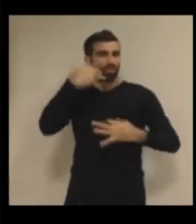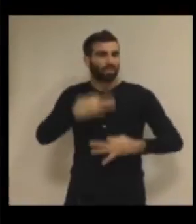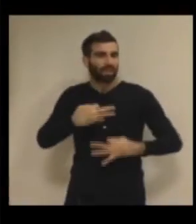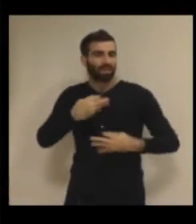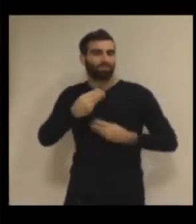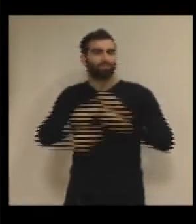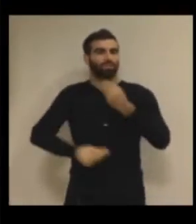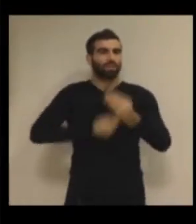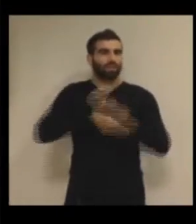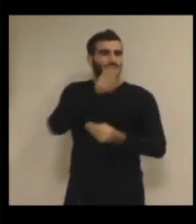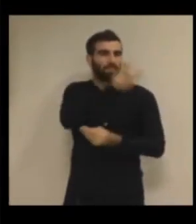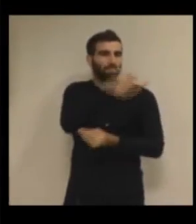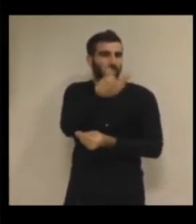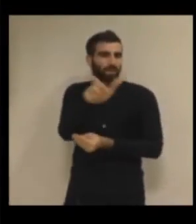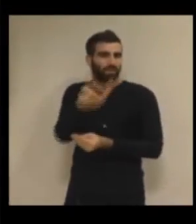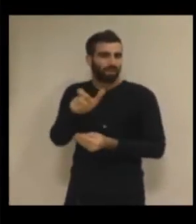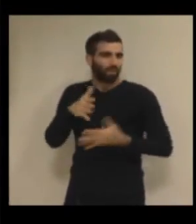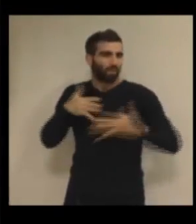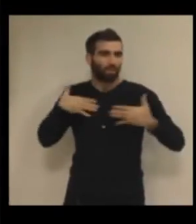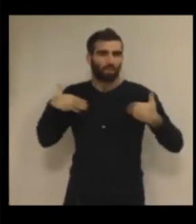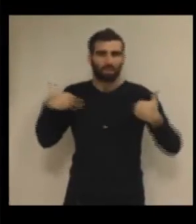utilizable por cualquier persona,